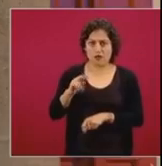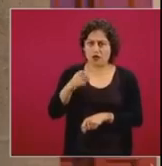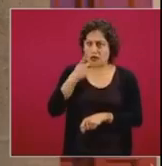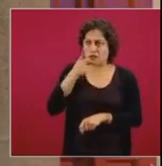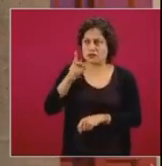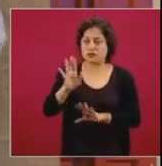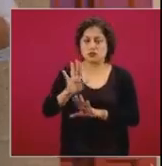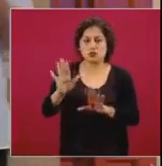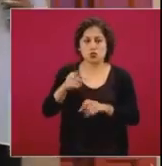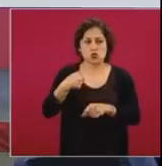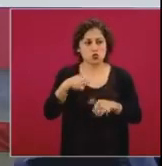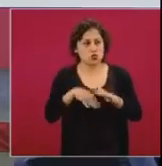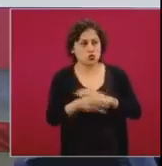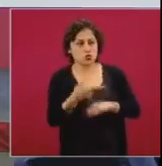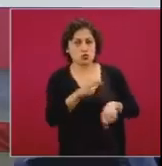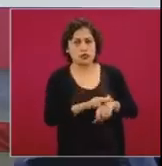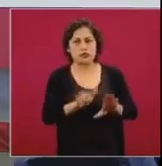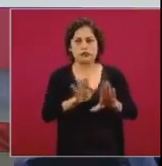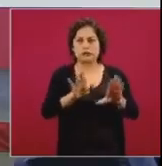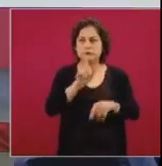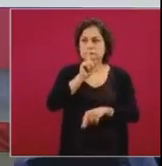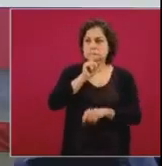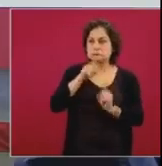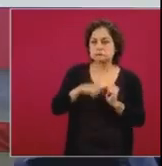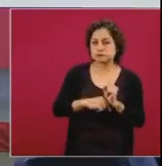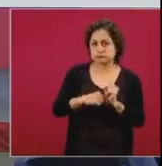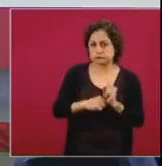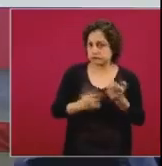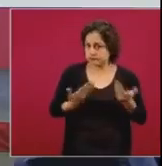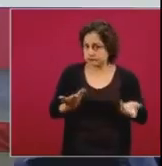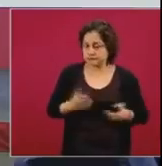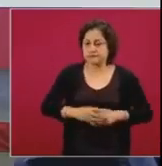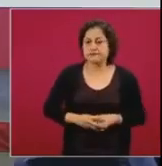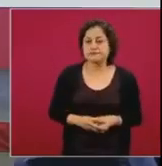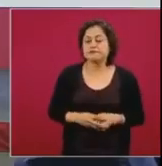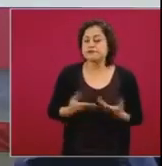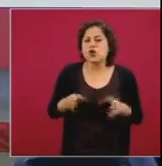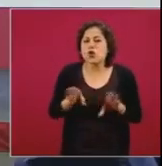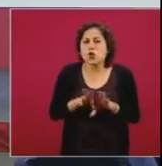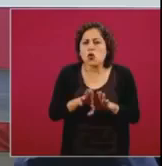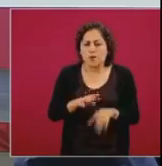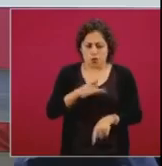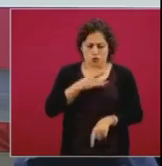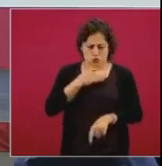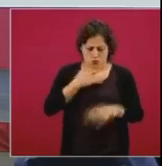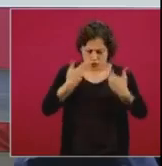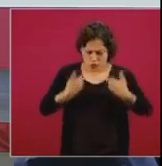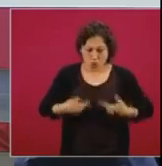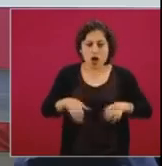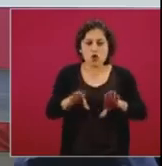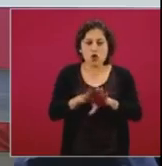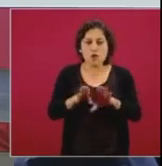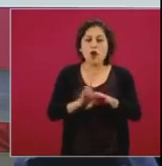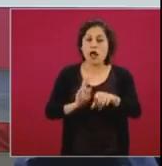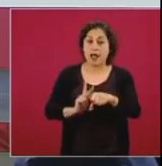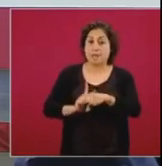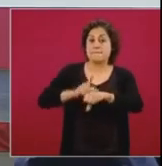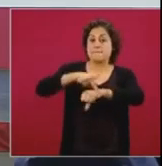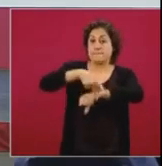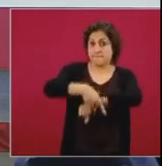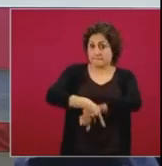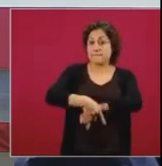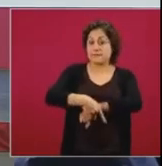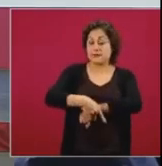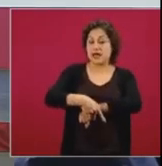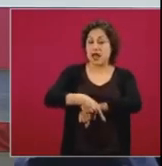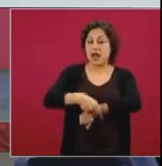no acuden a atención médica. Básicamente, ¿cómo se manifiesta? Pues son lesiones en la piel, afecta principalmente